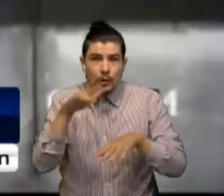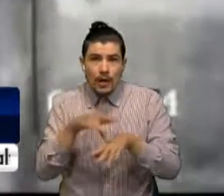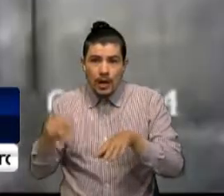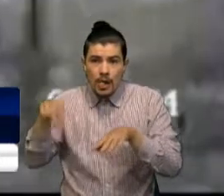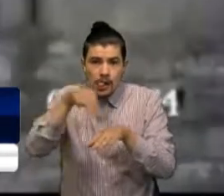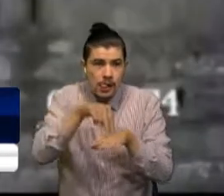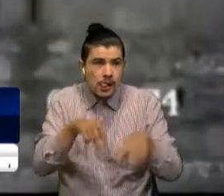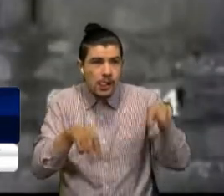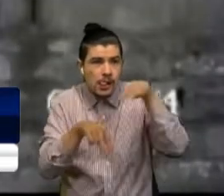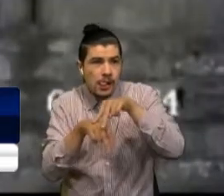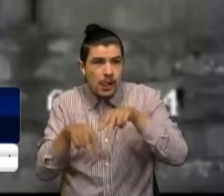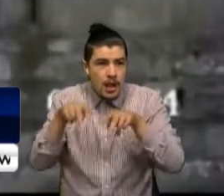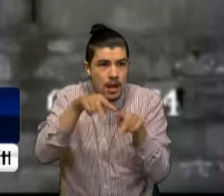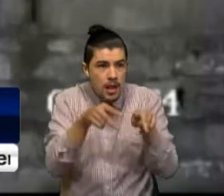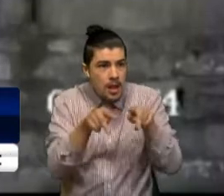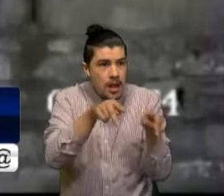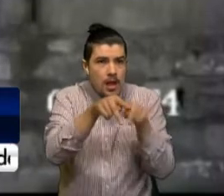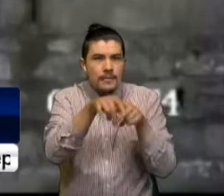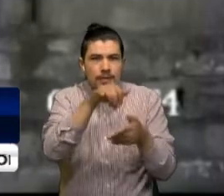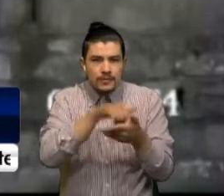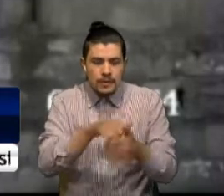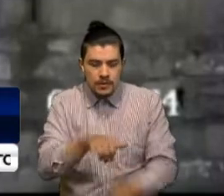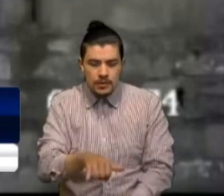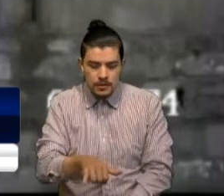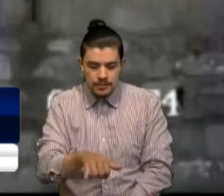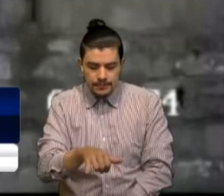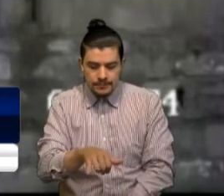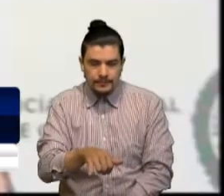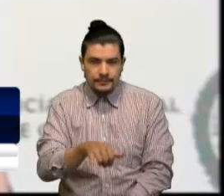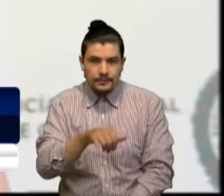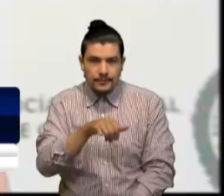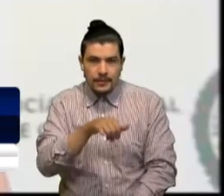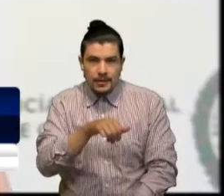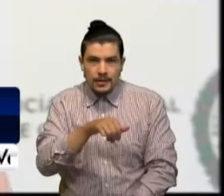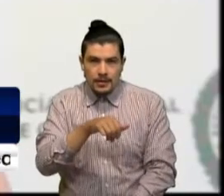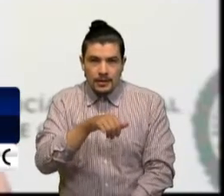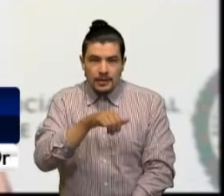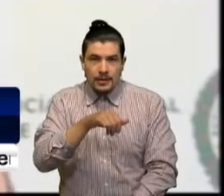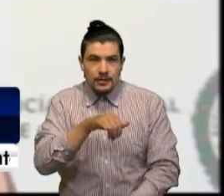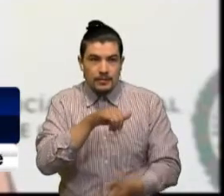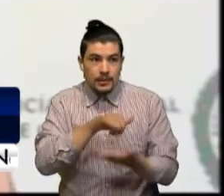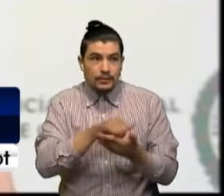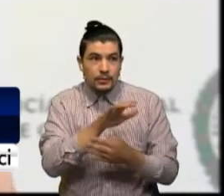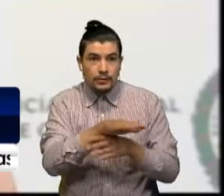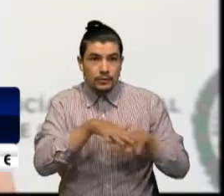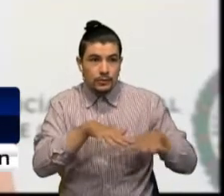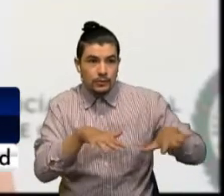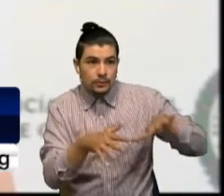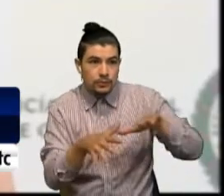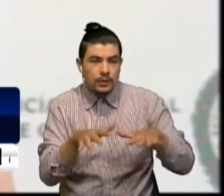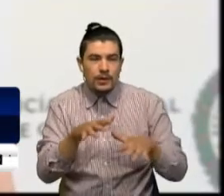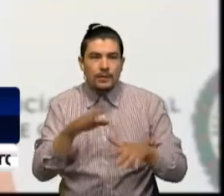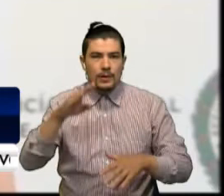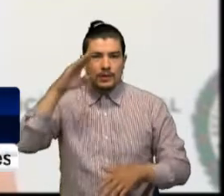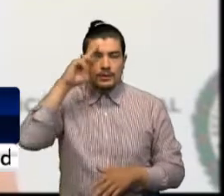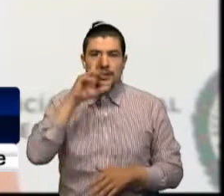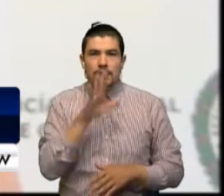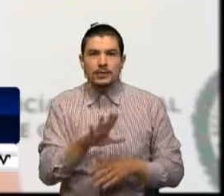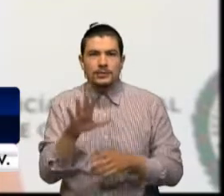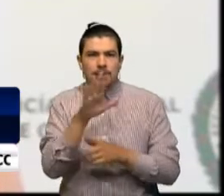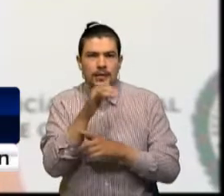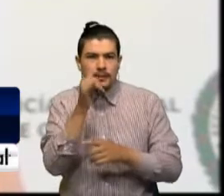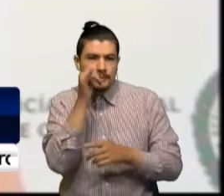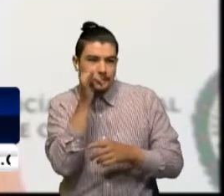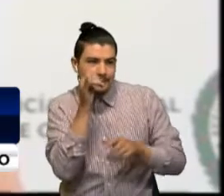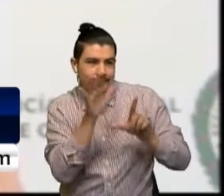varios techos para alcanzarlo. Los policías fueron orientados por las cámaras de seguridad y de esta manera mantener